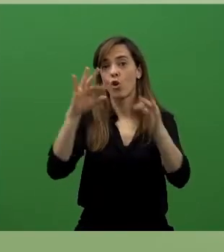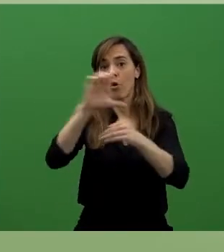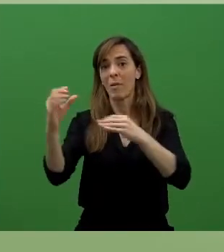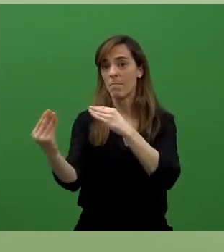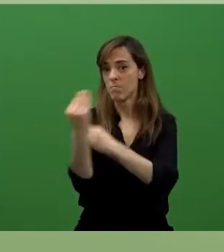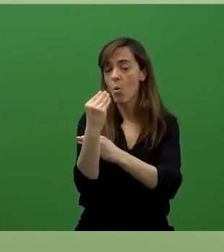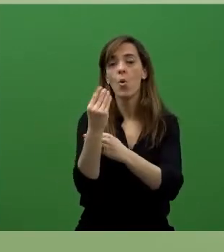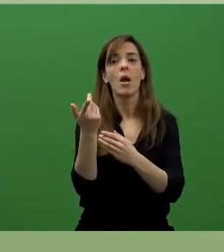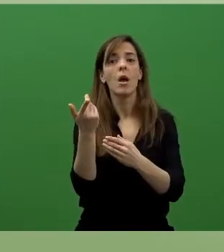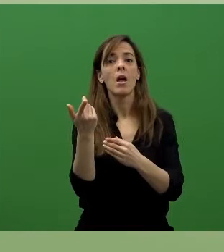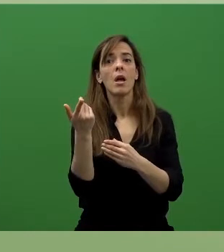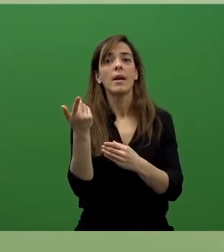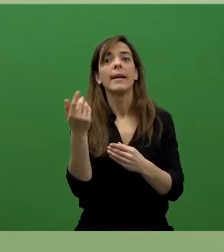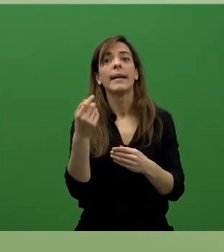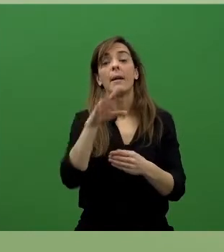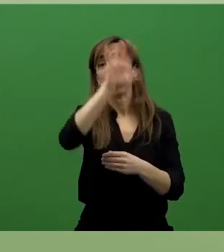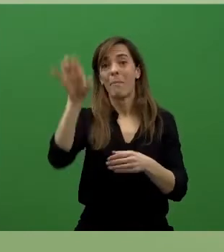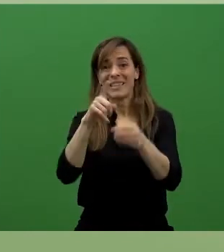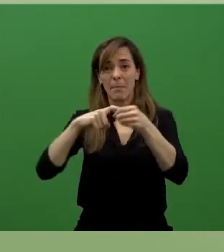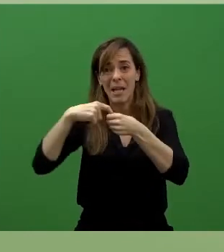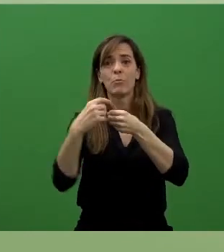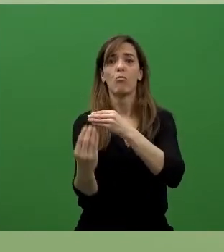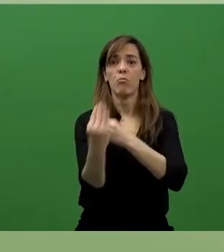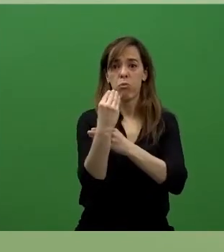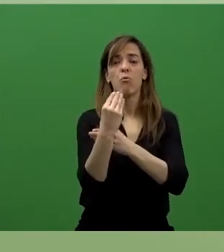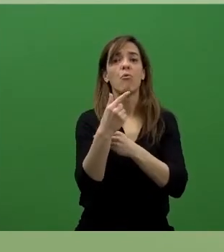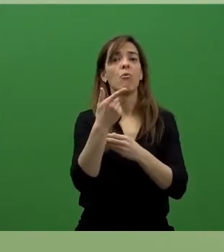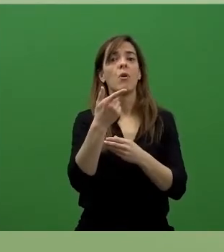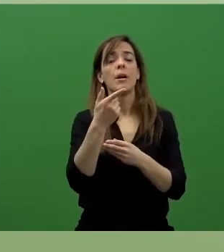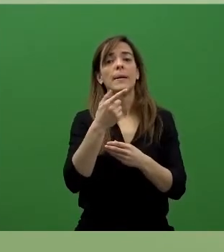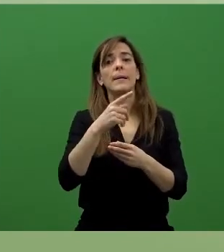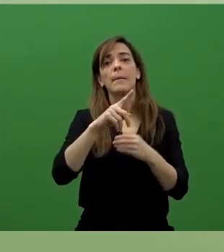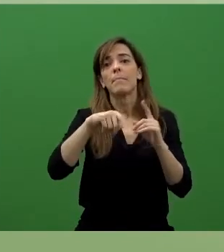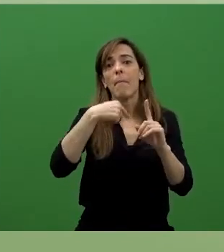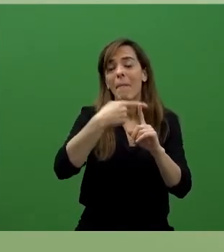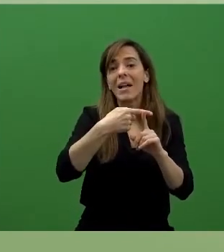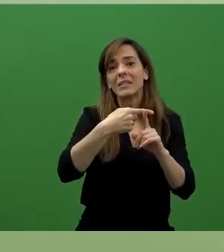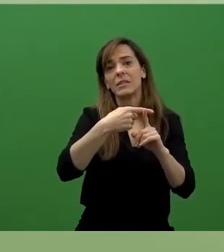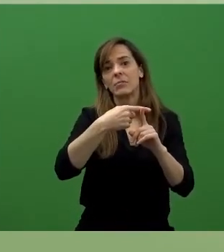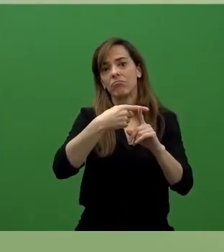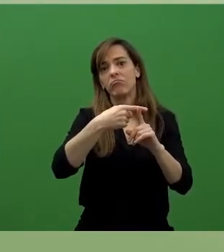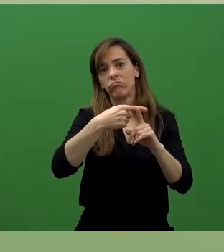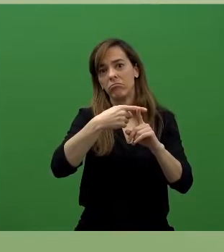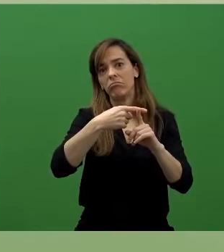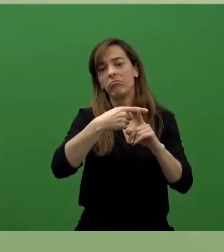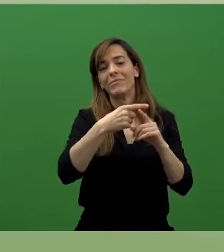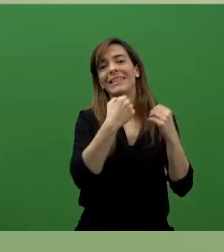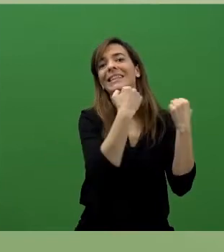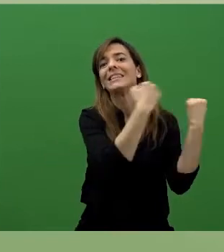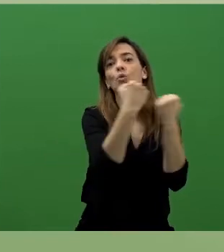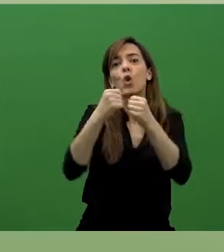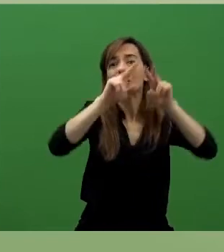la contribución que hacen los Estados miembros y la contribución in kind, es decir, con trabajo no remunerado que hacen las instituciones